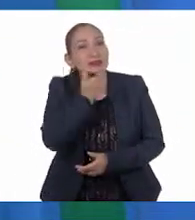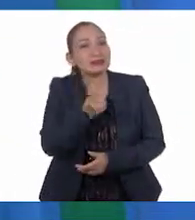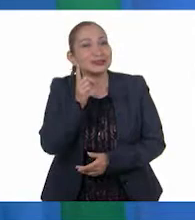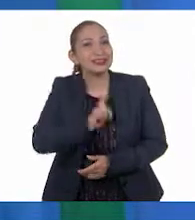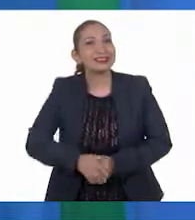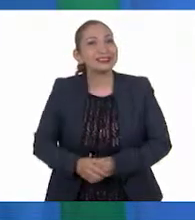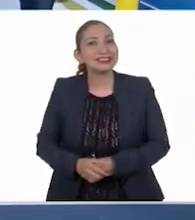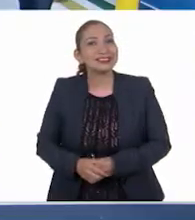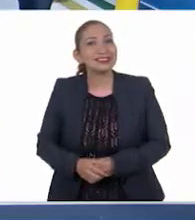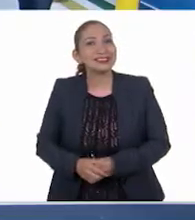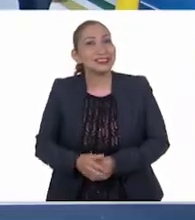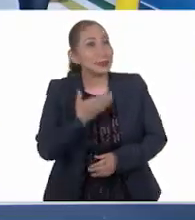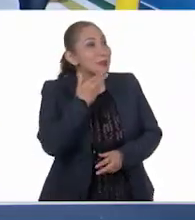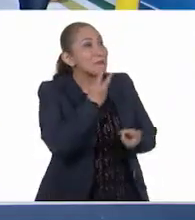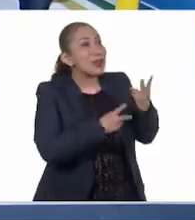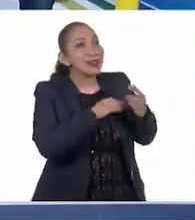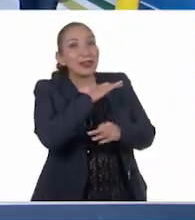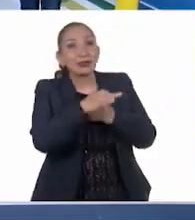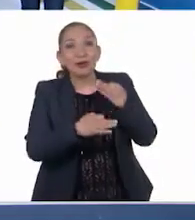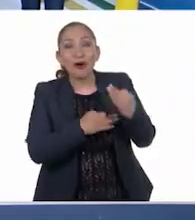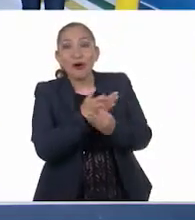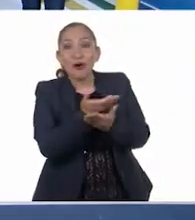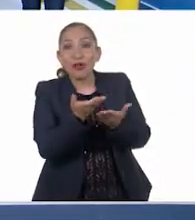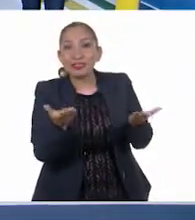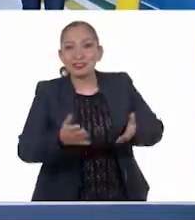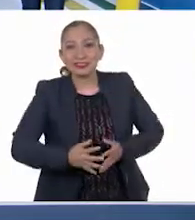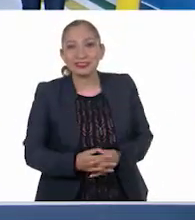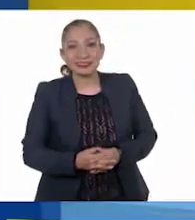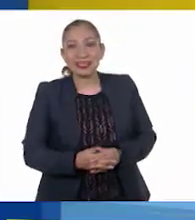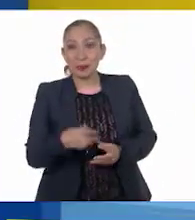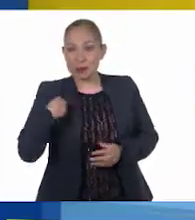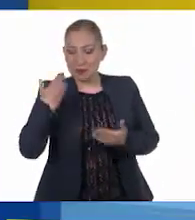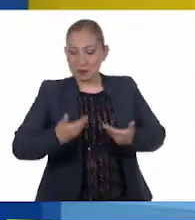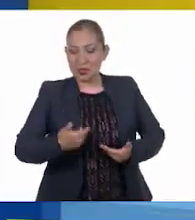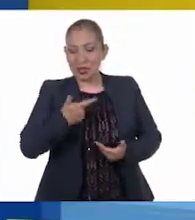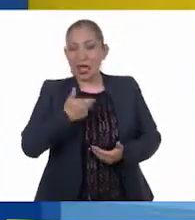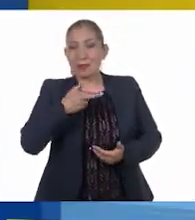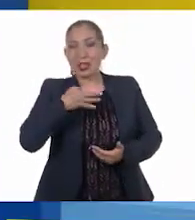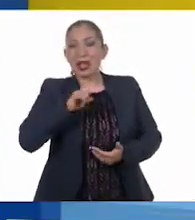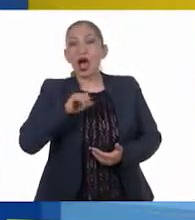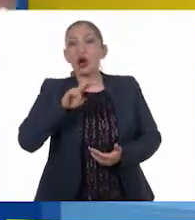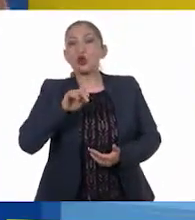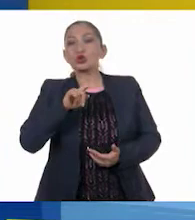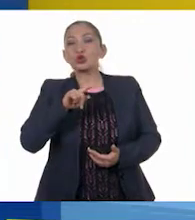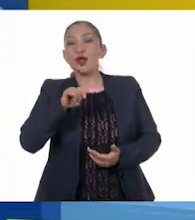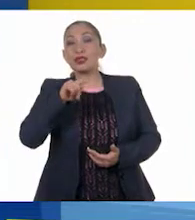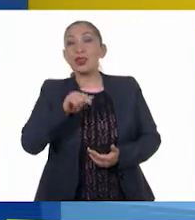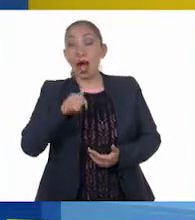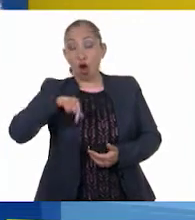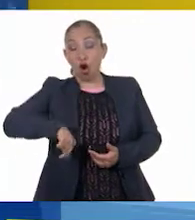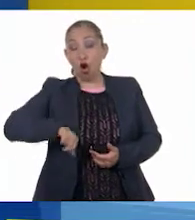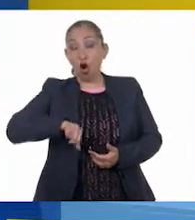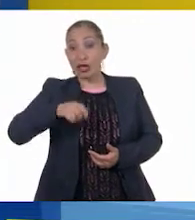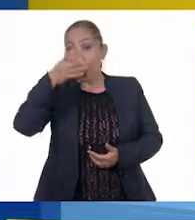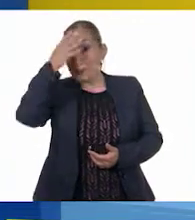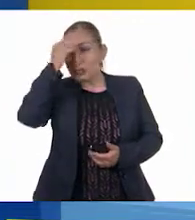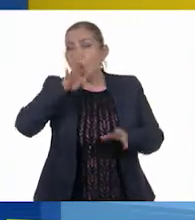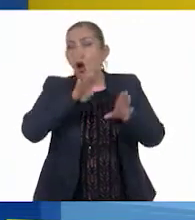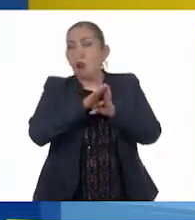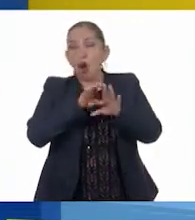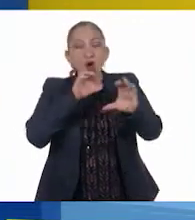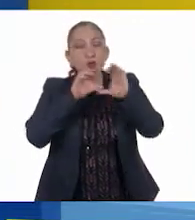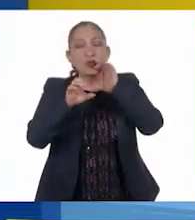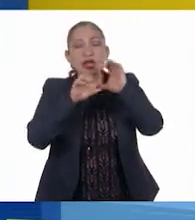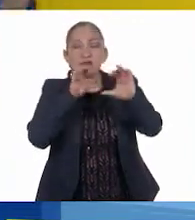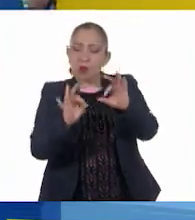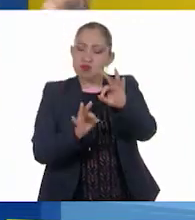alumnos? Bienvenidos sean todos y todas ustedes. Me llamo Gabriela Unzueta Gómez y hoy vamos a aprender cómo usar la